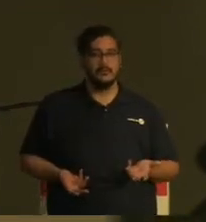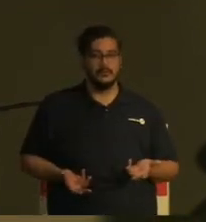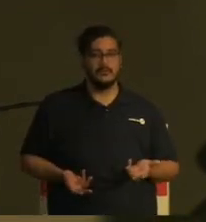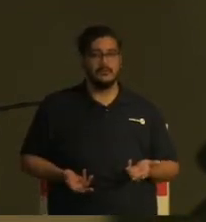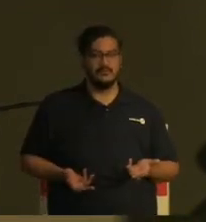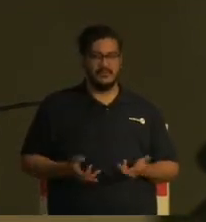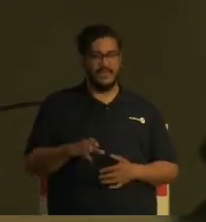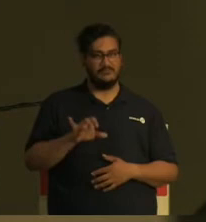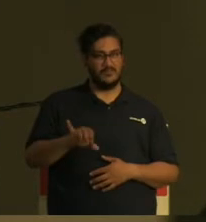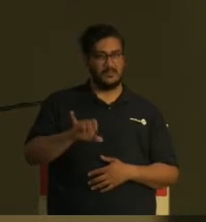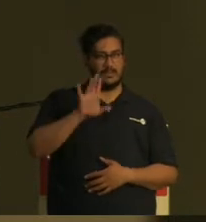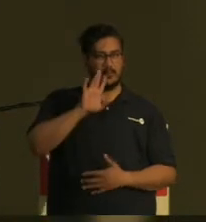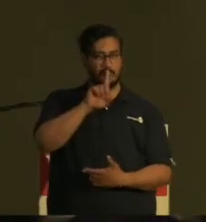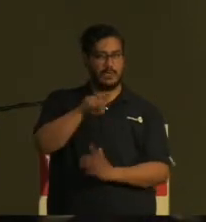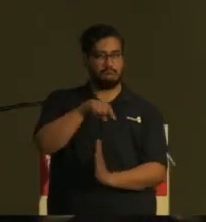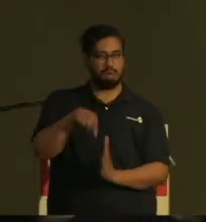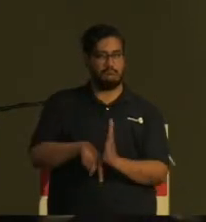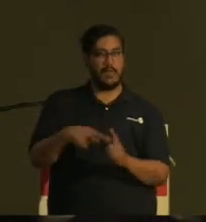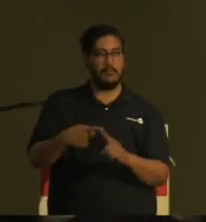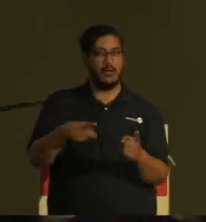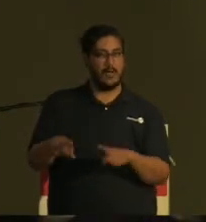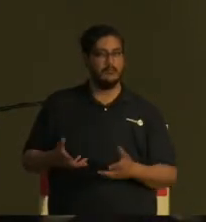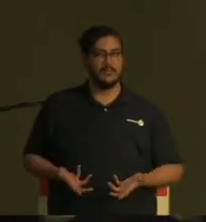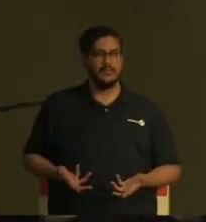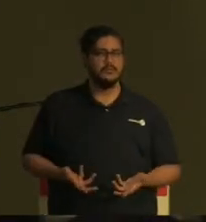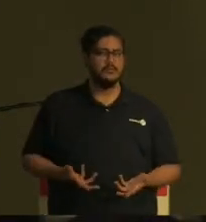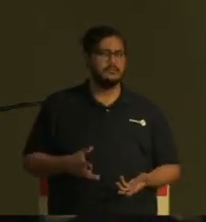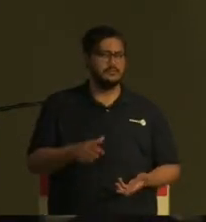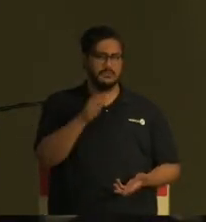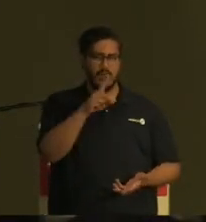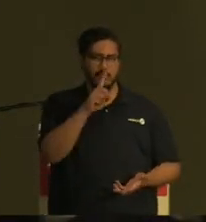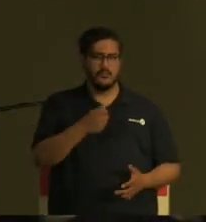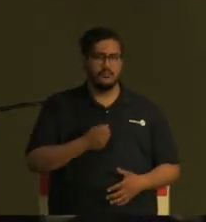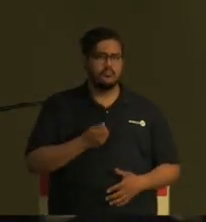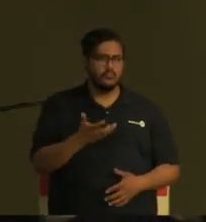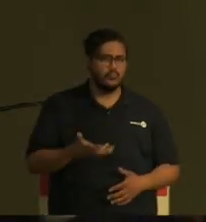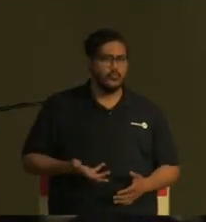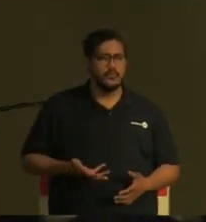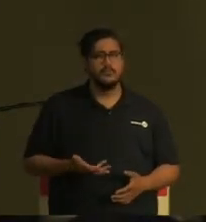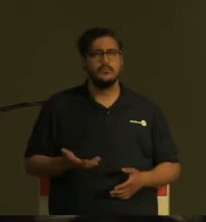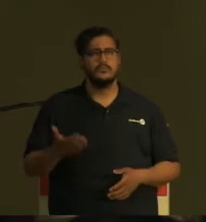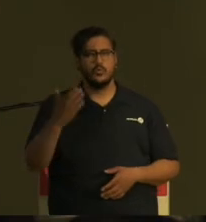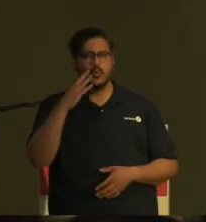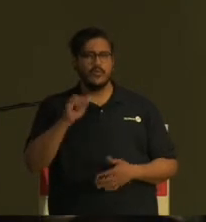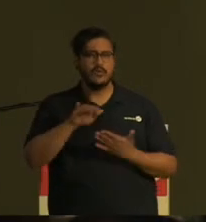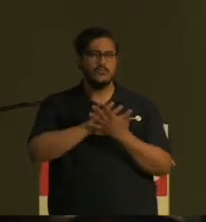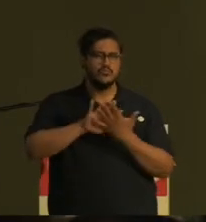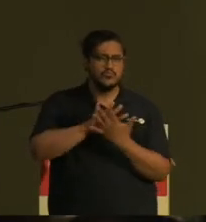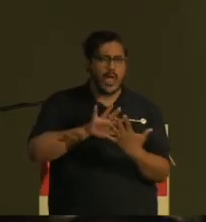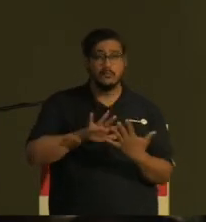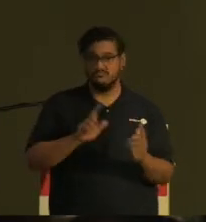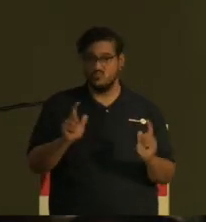Entreviera lo que hay detrás, ¿no? Pero era demasiado poético, según el sentido, así como una abstracción muy grande,